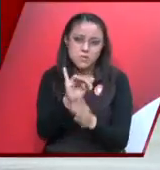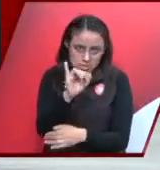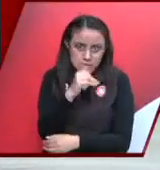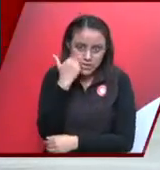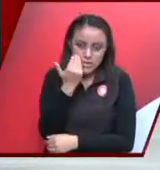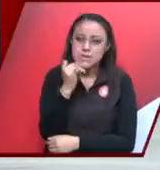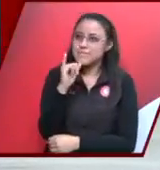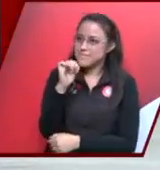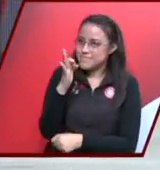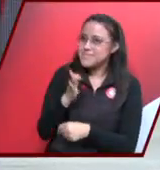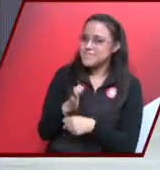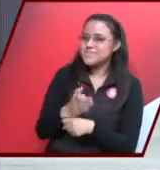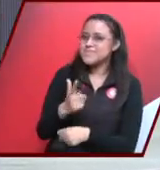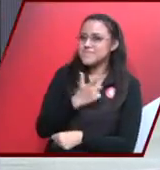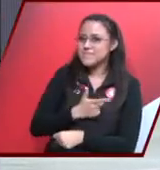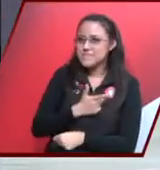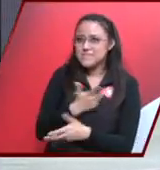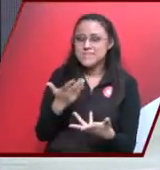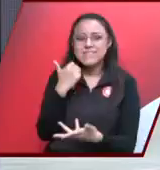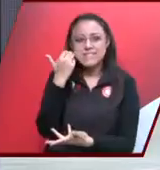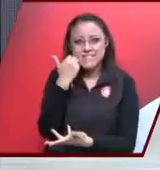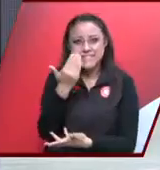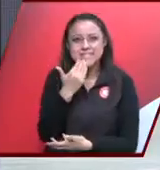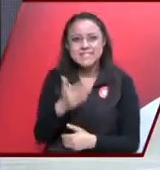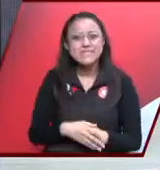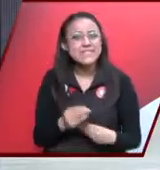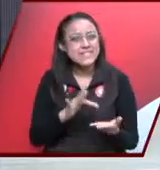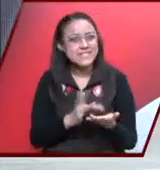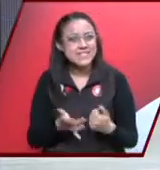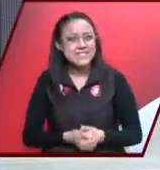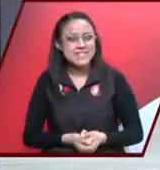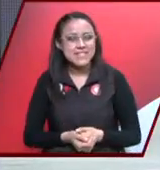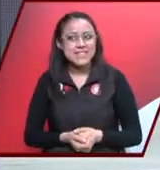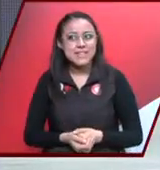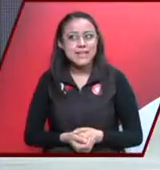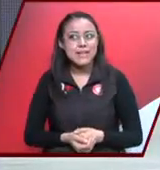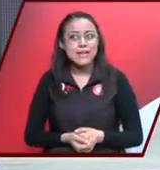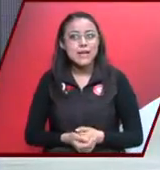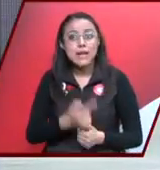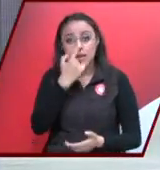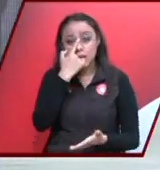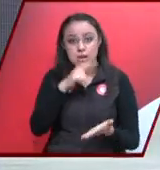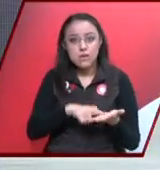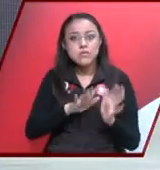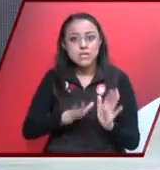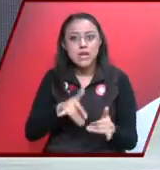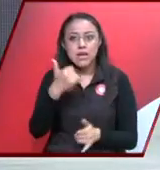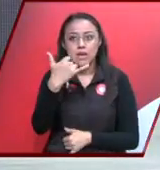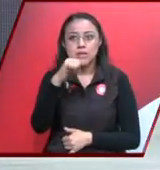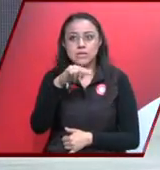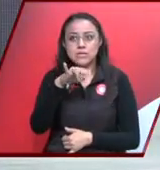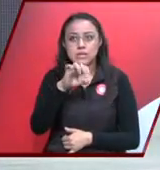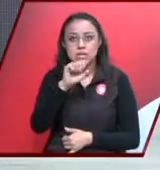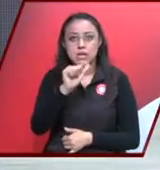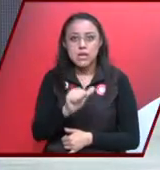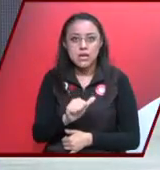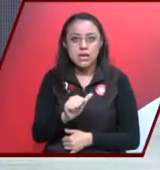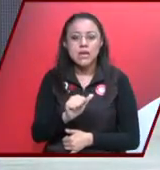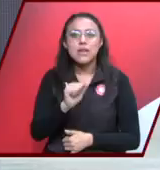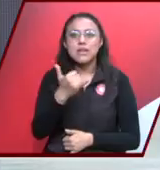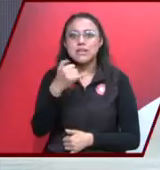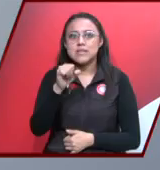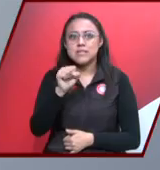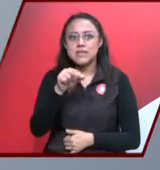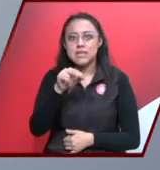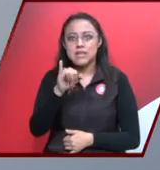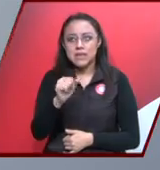parece que bien? Sí, señor. Con mucho gusto, claro. Gracias, que sí. Gracias, muy amable. ¿De qué, señor? Bueno, creo que tengo ya. ¿Ya está Yesenia? Ya,